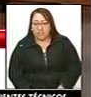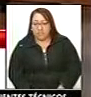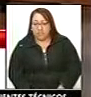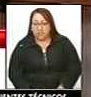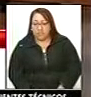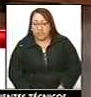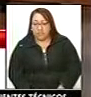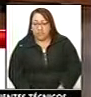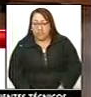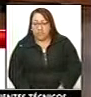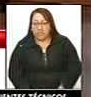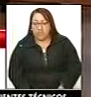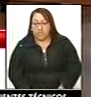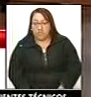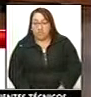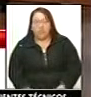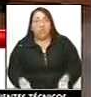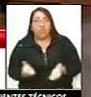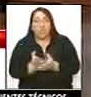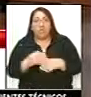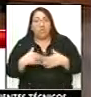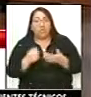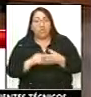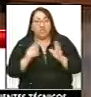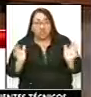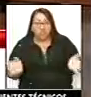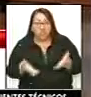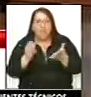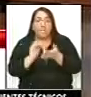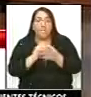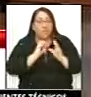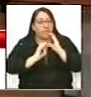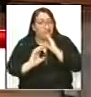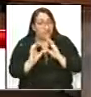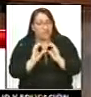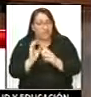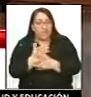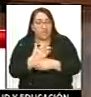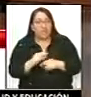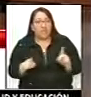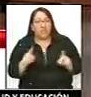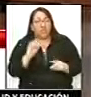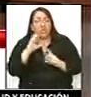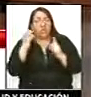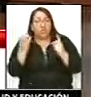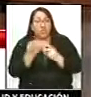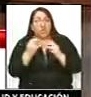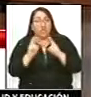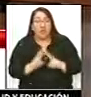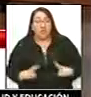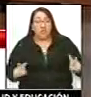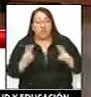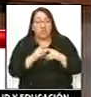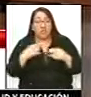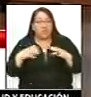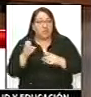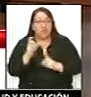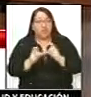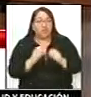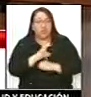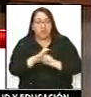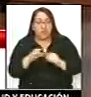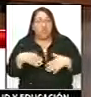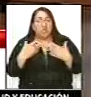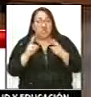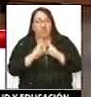respetar o atender a la diversidad, sino fomentar el diálogo entre las diferentes culturas y valores. Debemos lograr ciudadanos